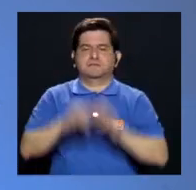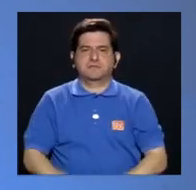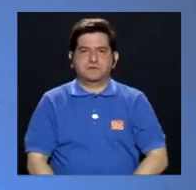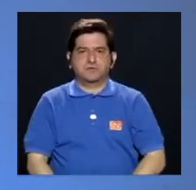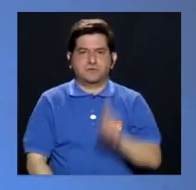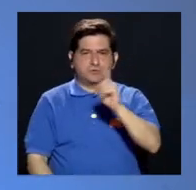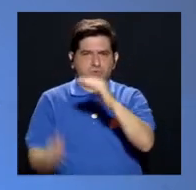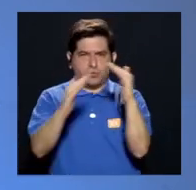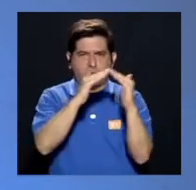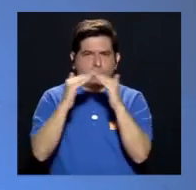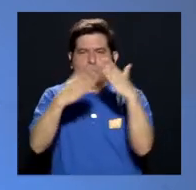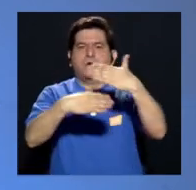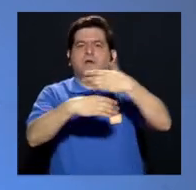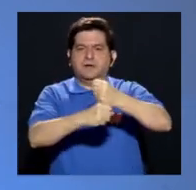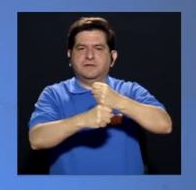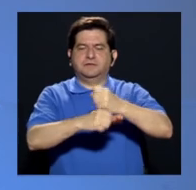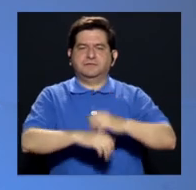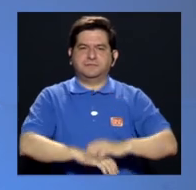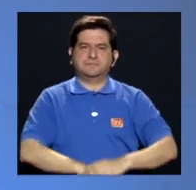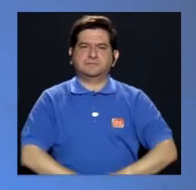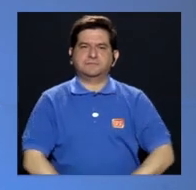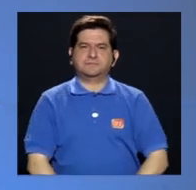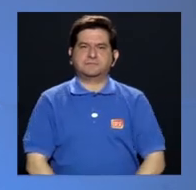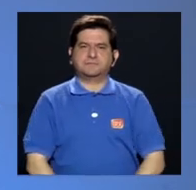una comunidad.